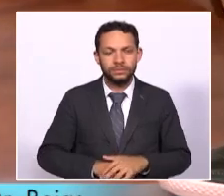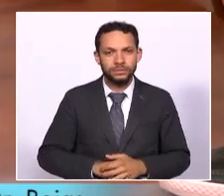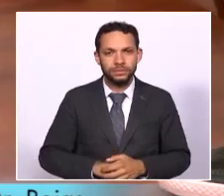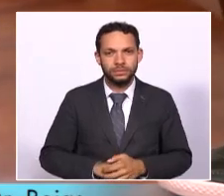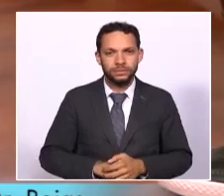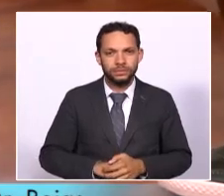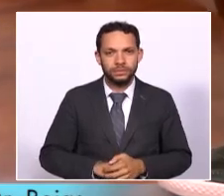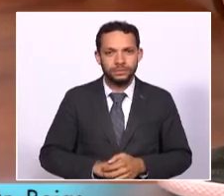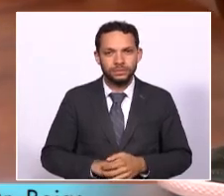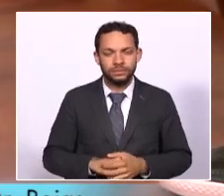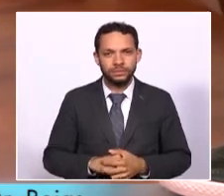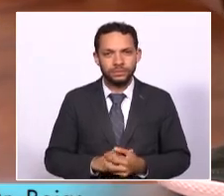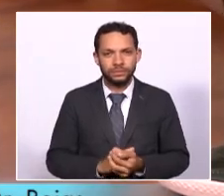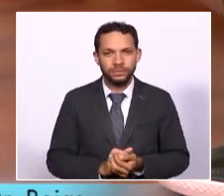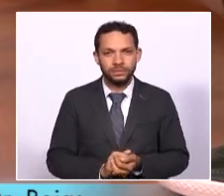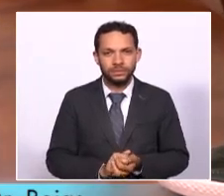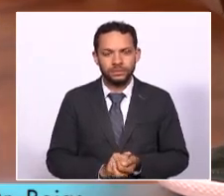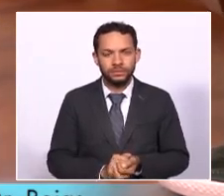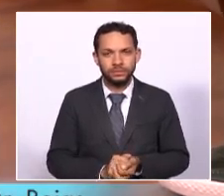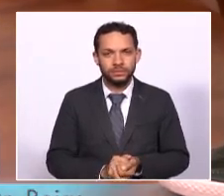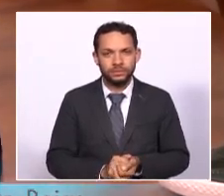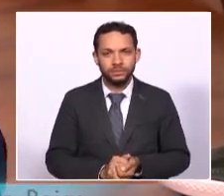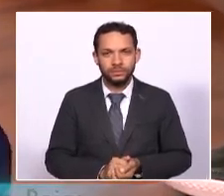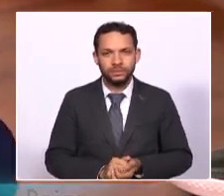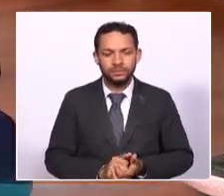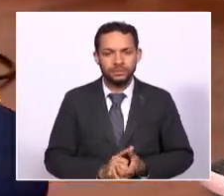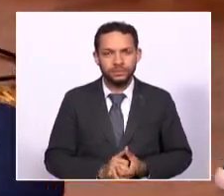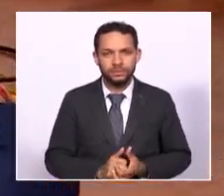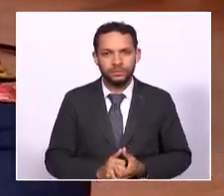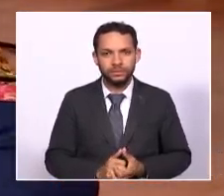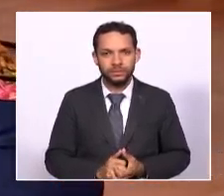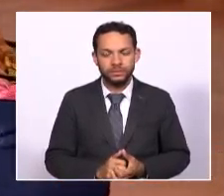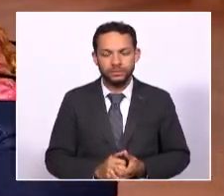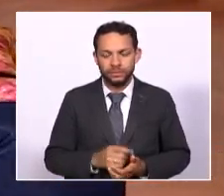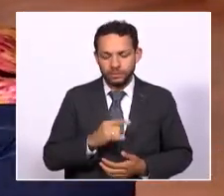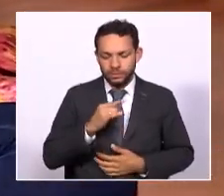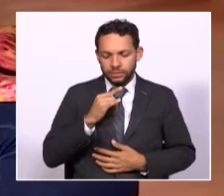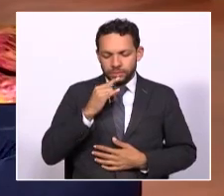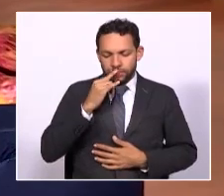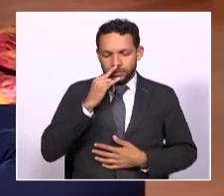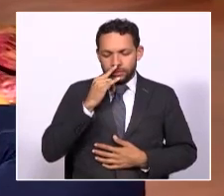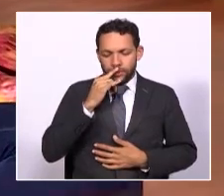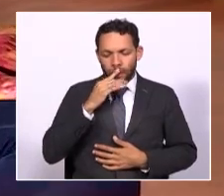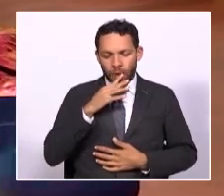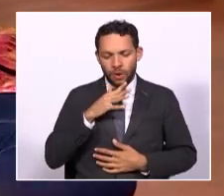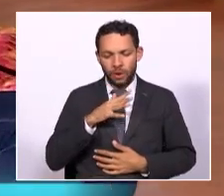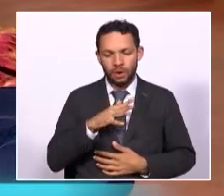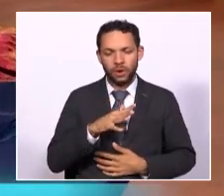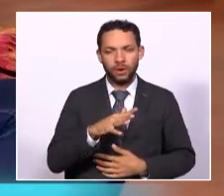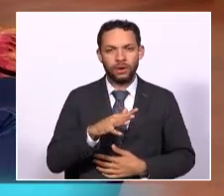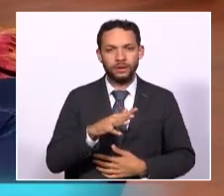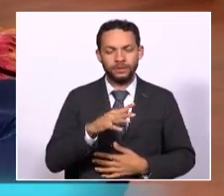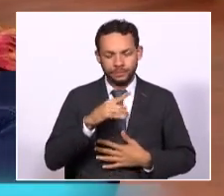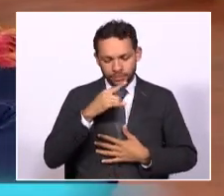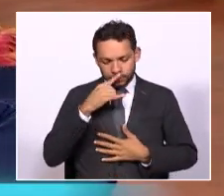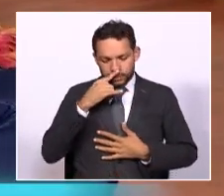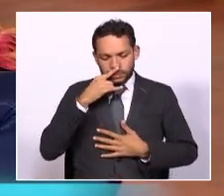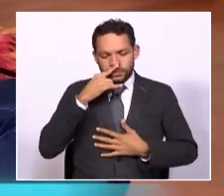Inhala, exhala.